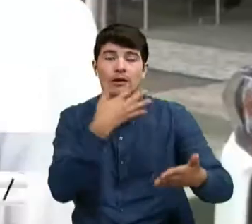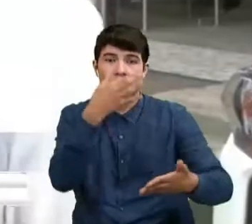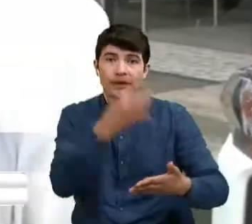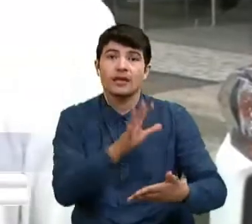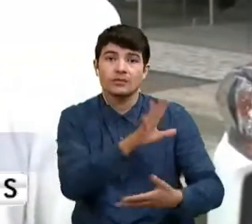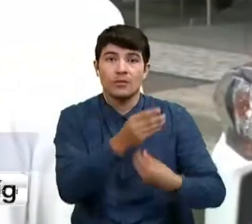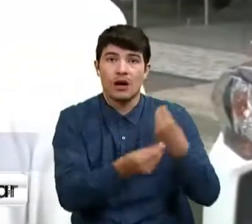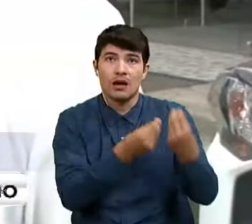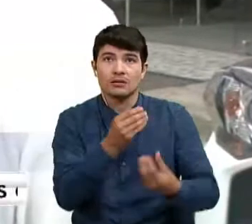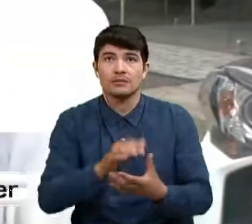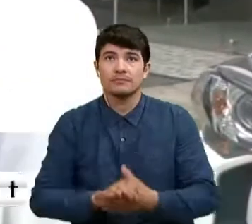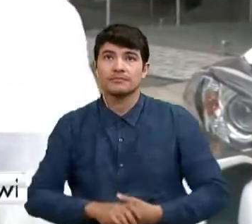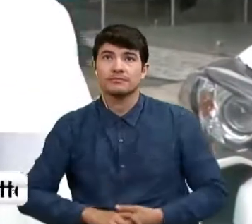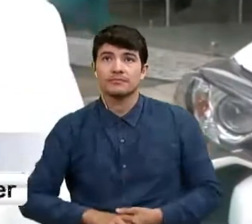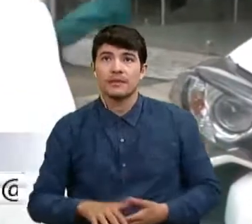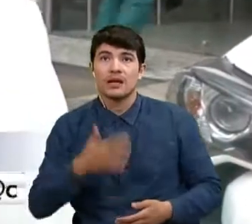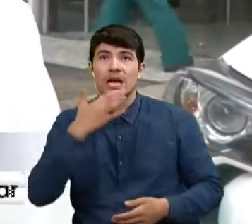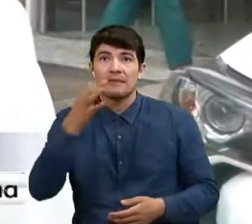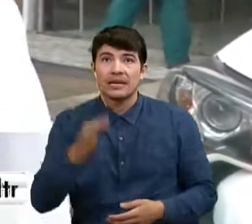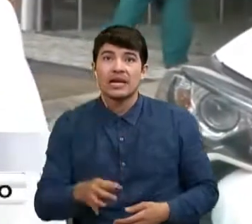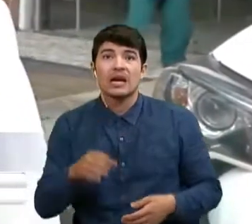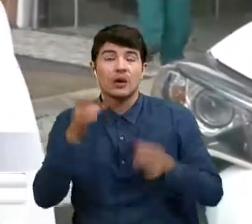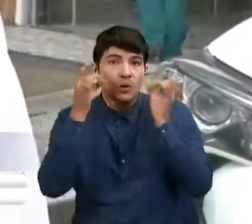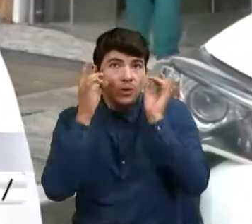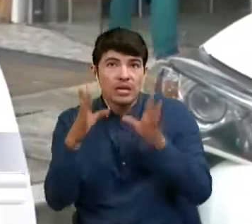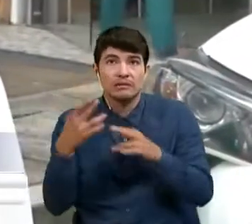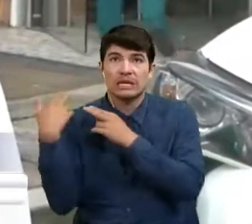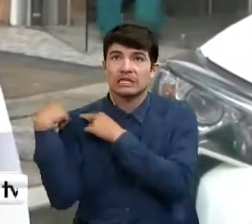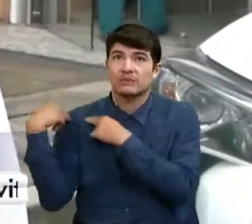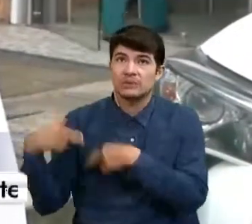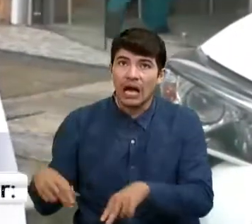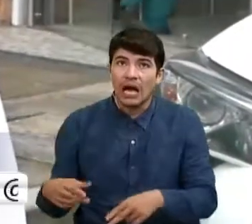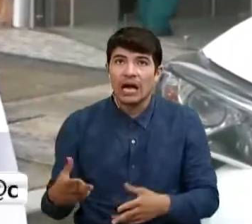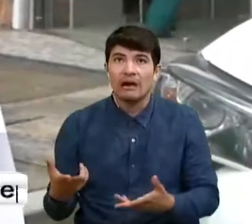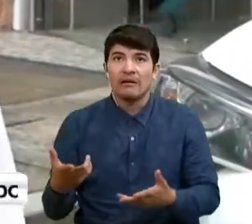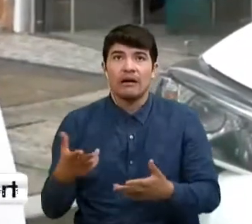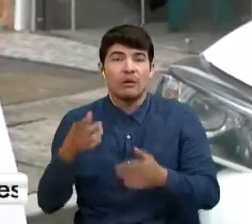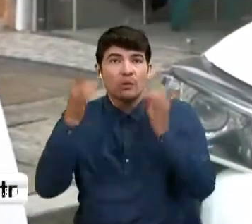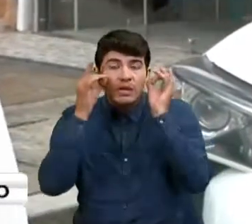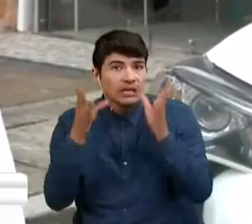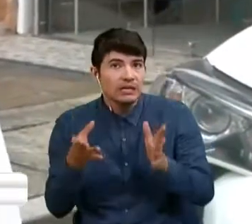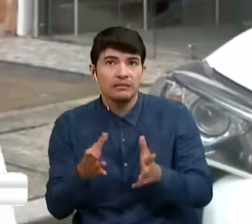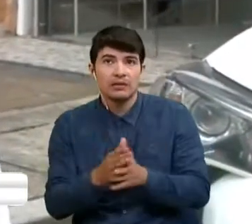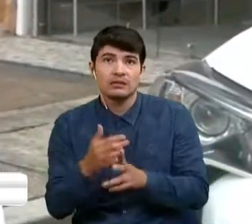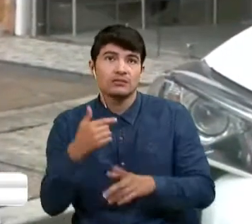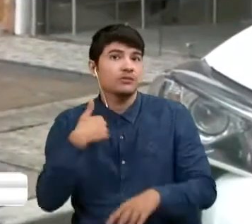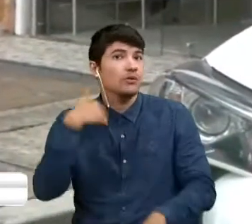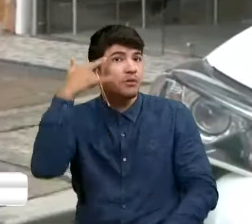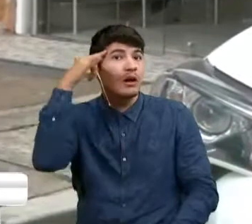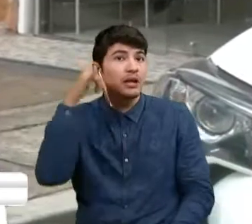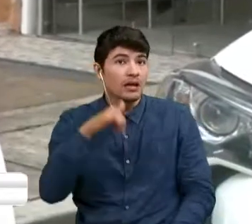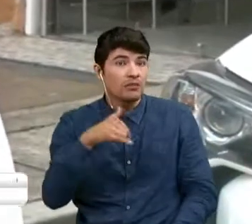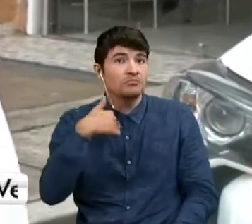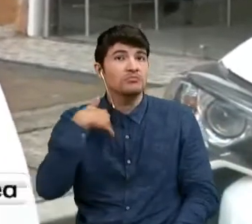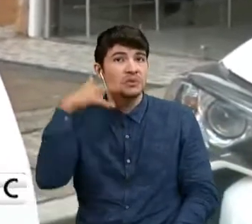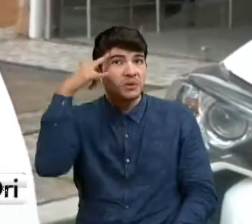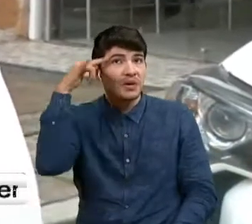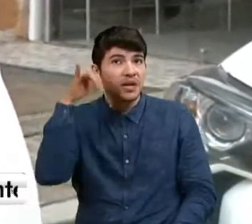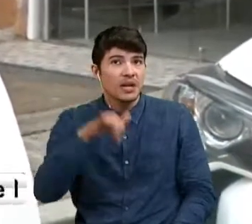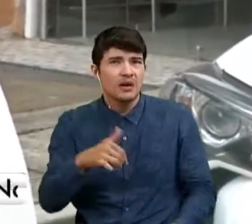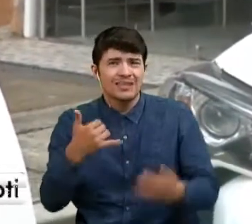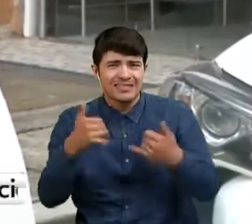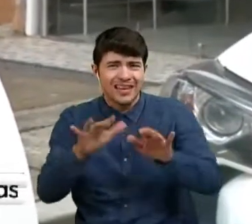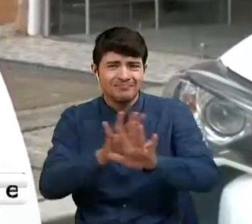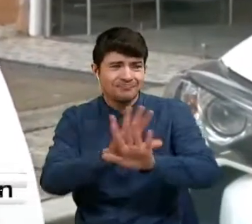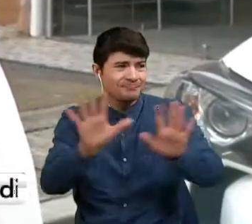diciendo pues realmente yo ofensivas irresponsables y atrevidas pues yo creo que que ya hay